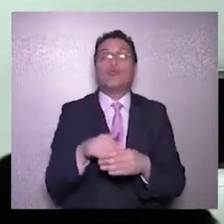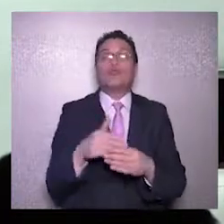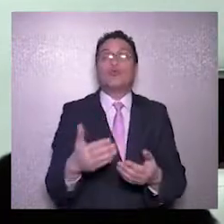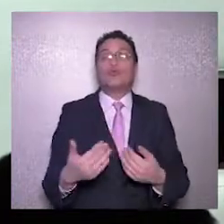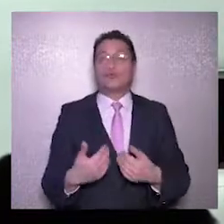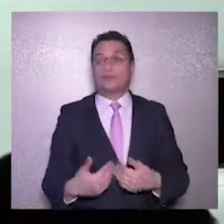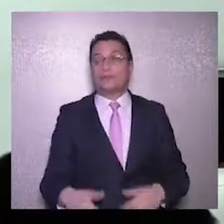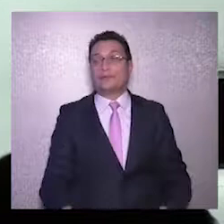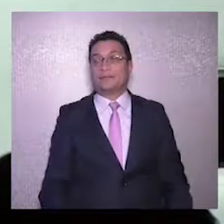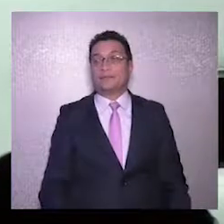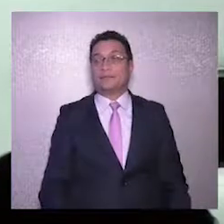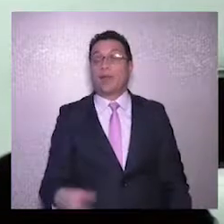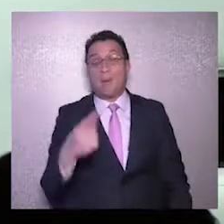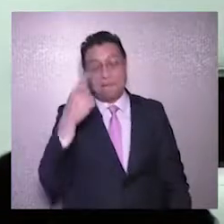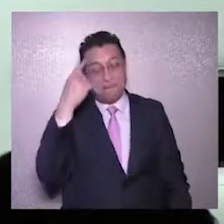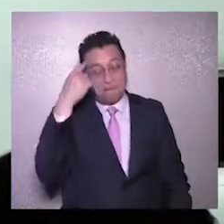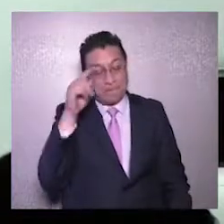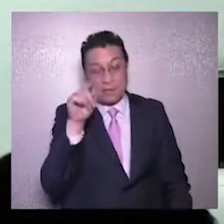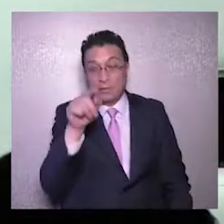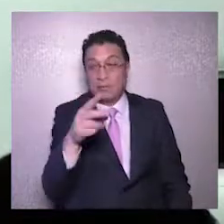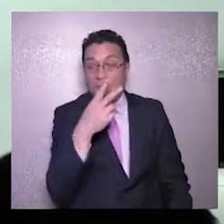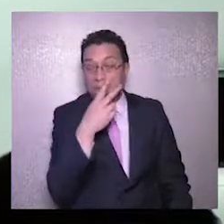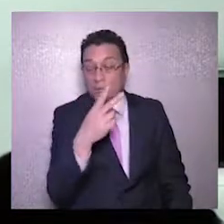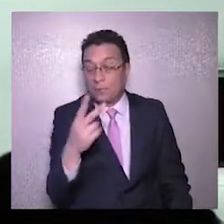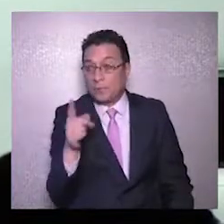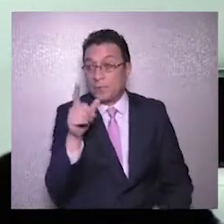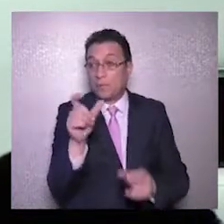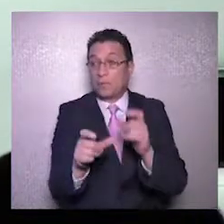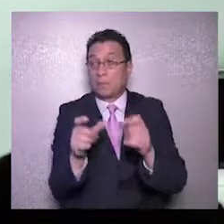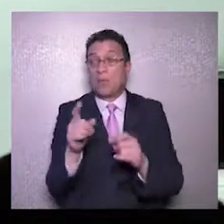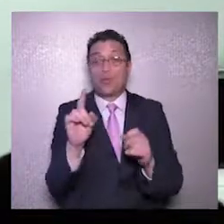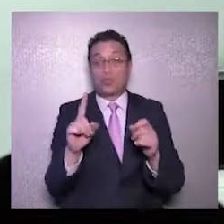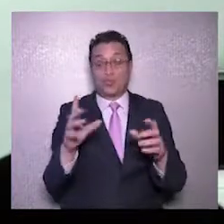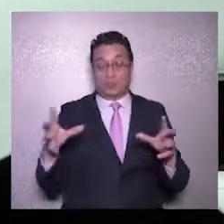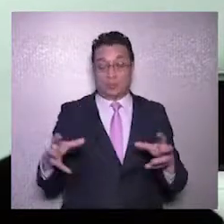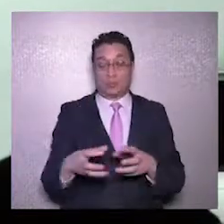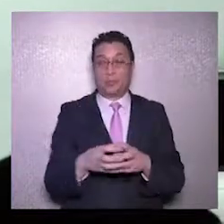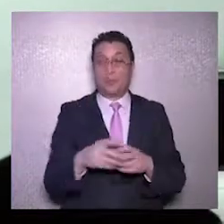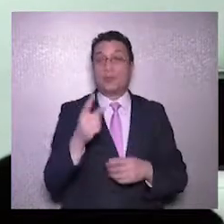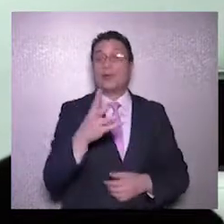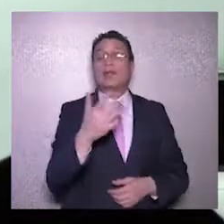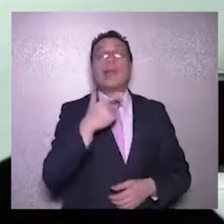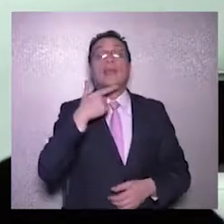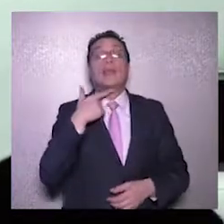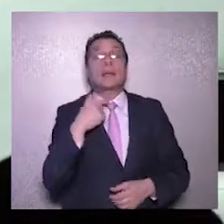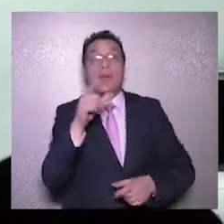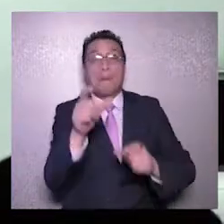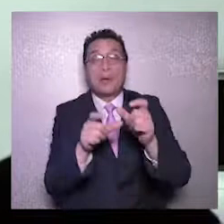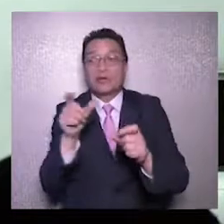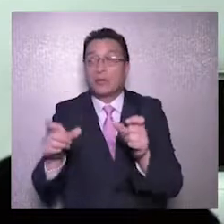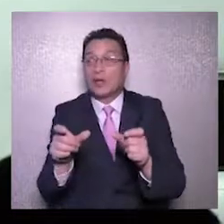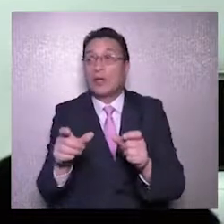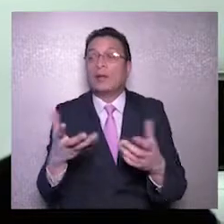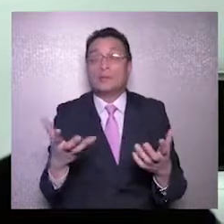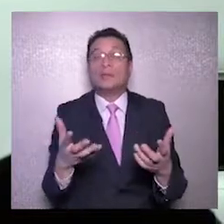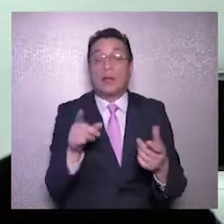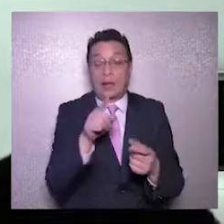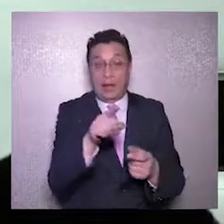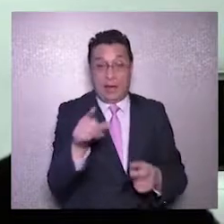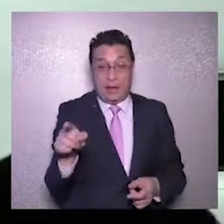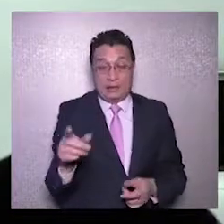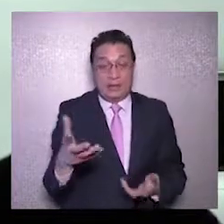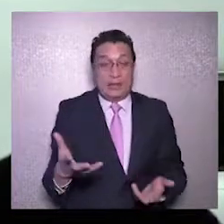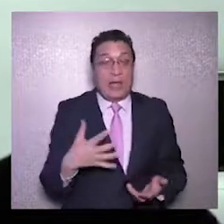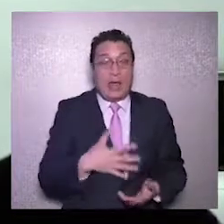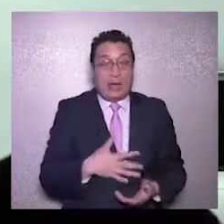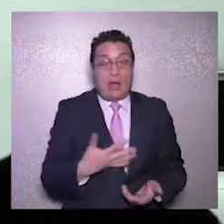atraer. Copiar. Pero si uno habla a la gente, los temas técnicos se aburren. Porque ¿qué es lo que le interesa a la gente? A la gente lo que le interesa,